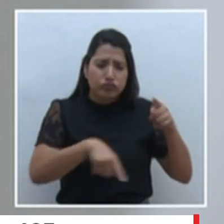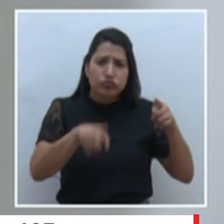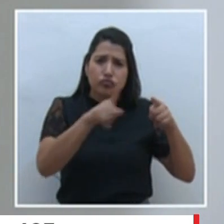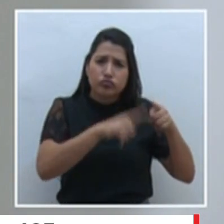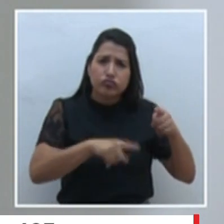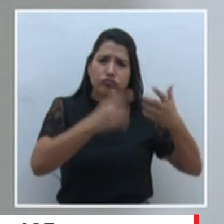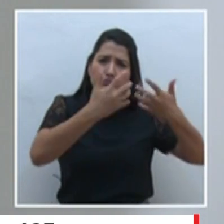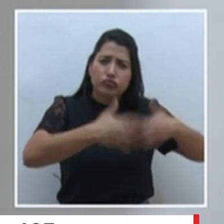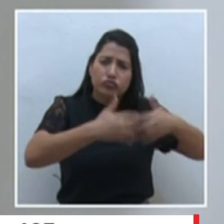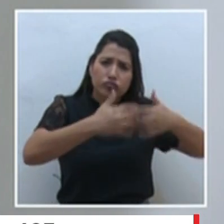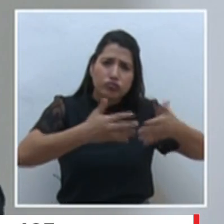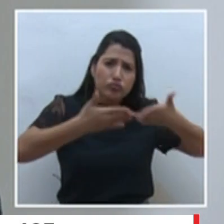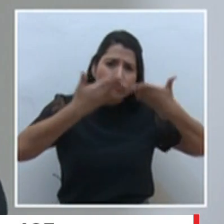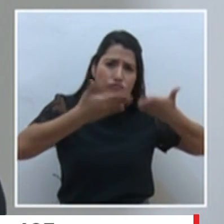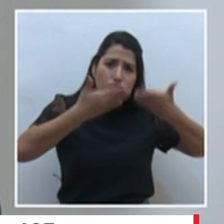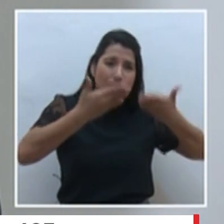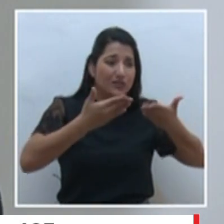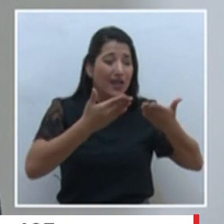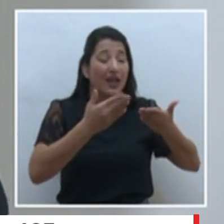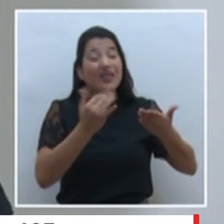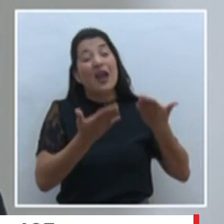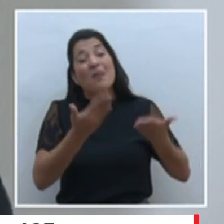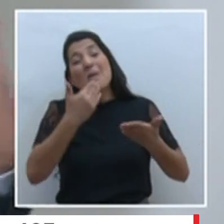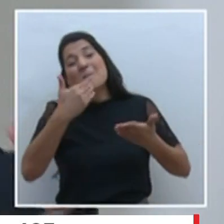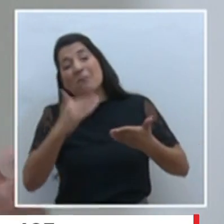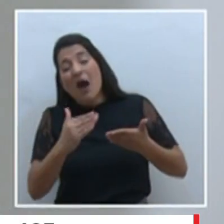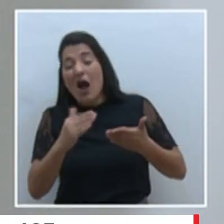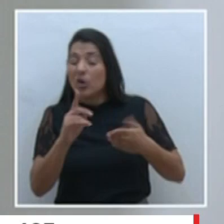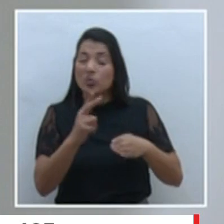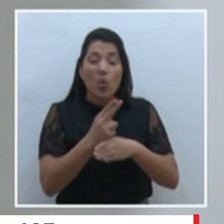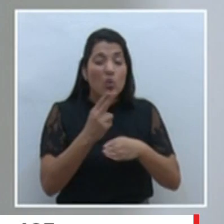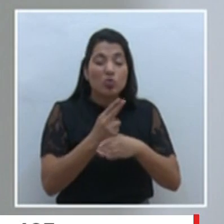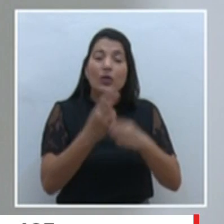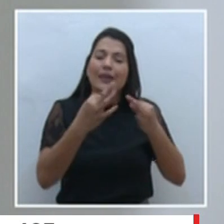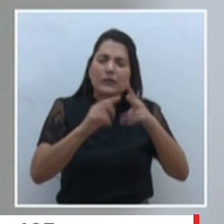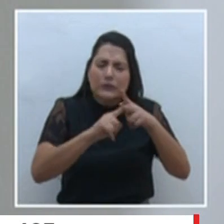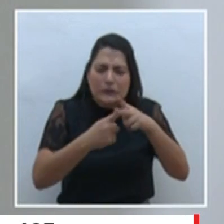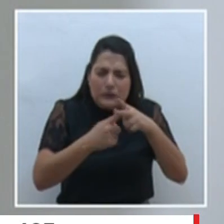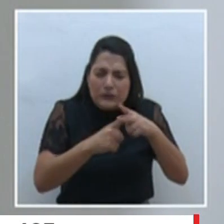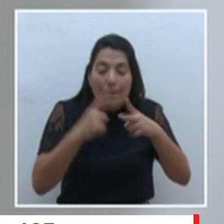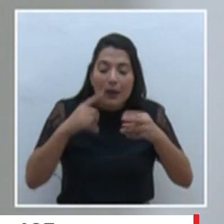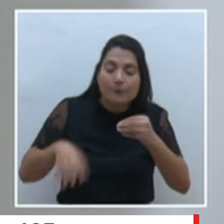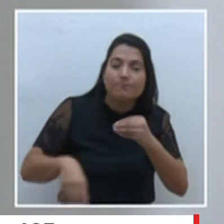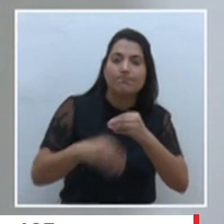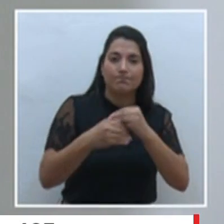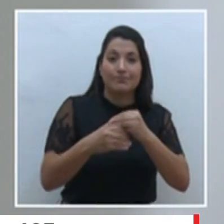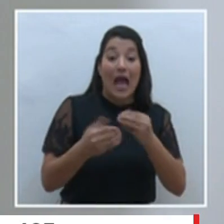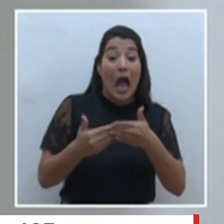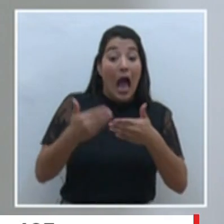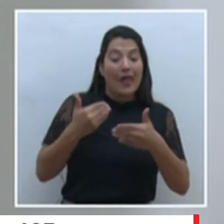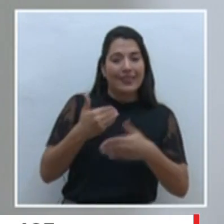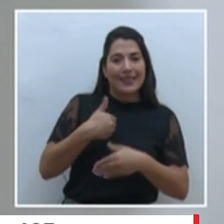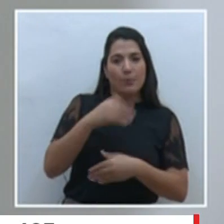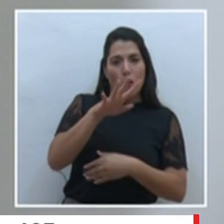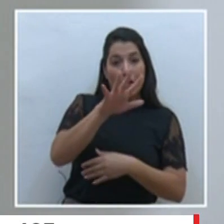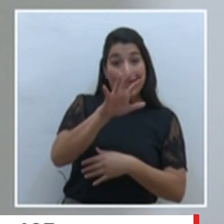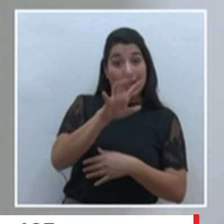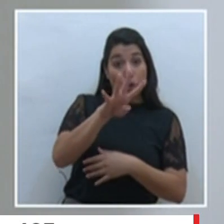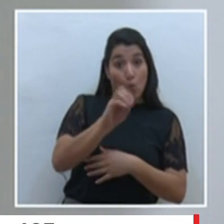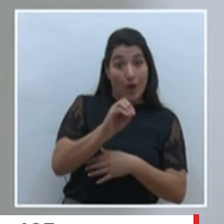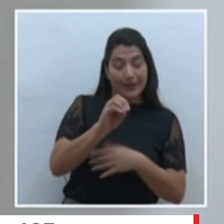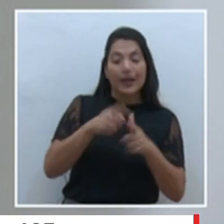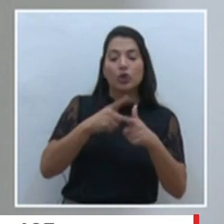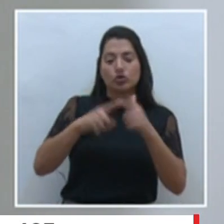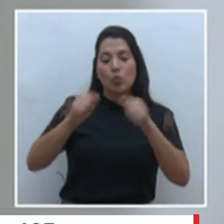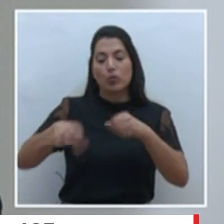hemos reparado cerca de 20 ventiladores que vienen a apoyar a los 540 que ya teníamos. Y probablemente vamos a poder aumentar un poquito más